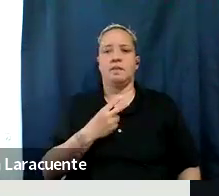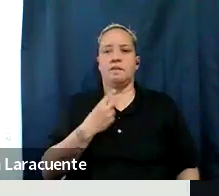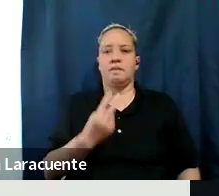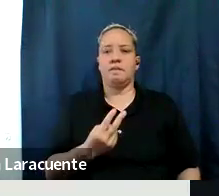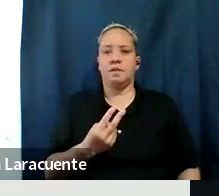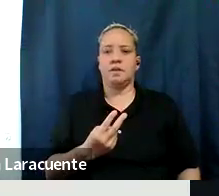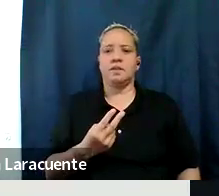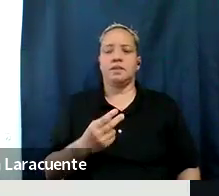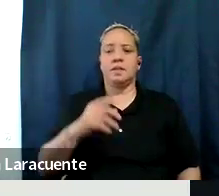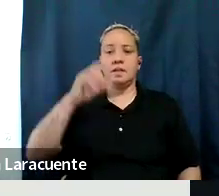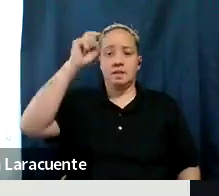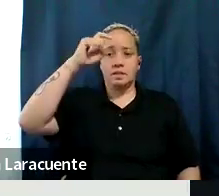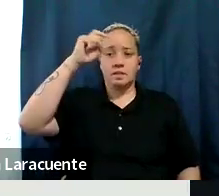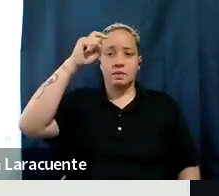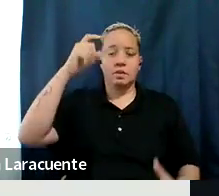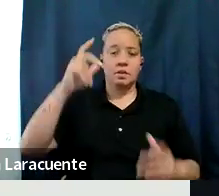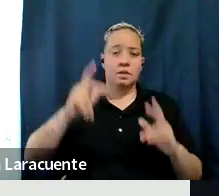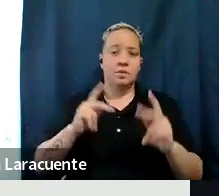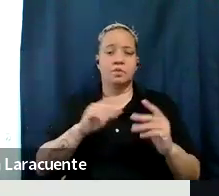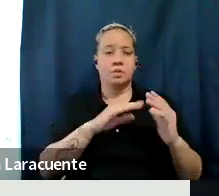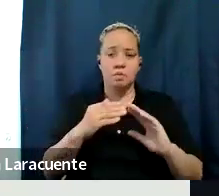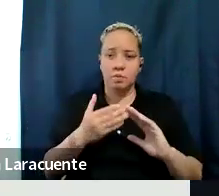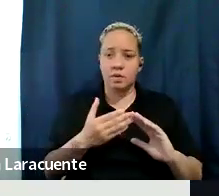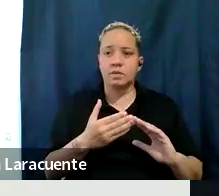esa sabiduría que tiene la gente de los pueblos.